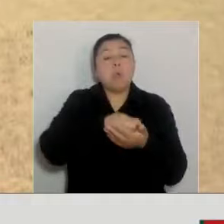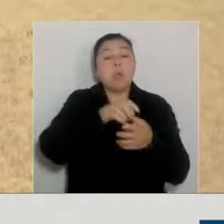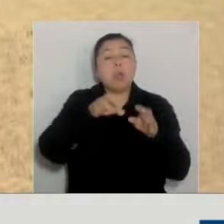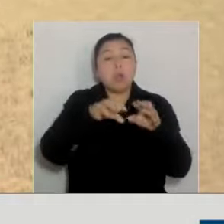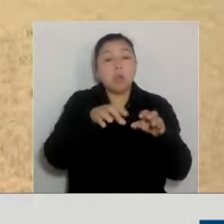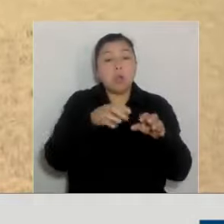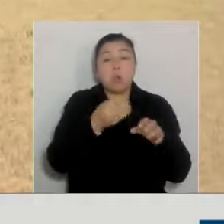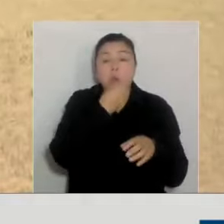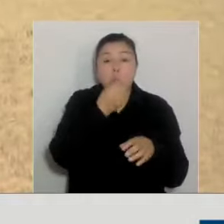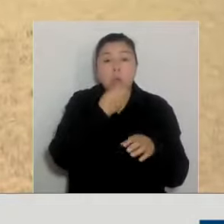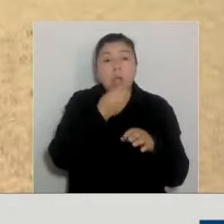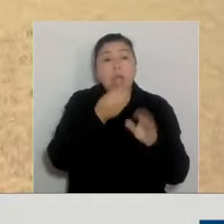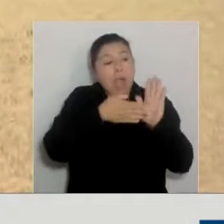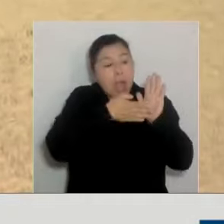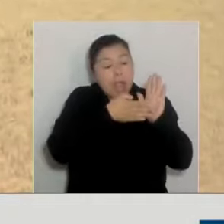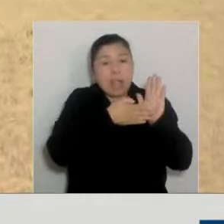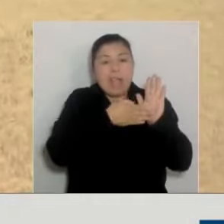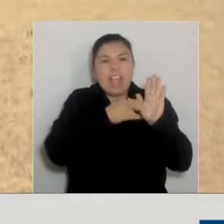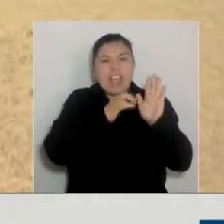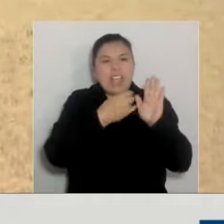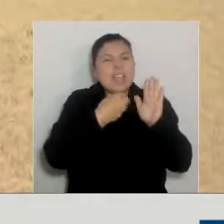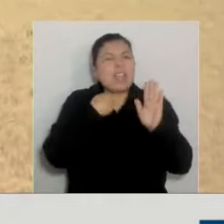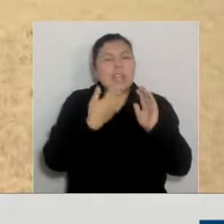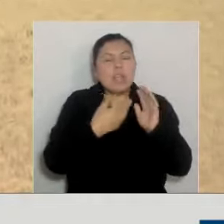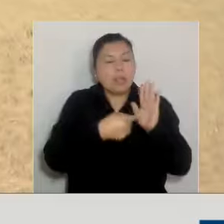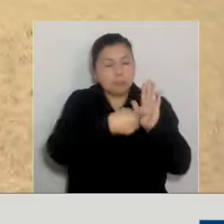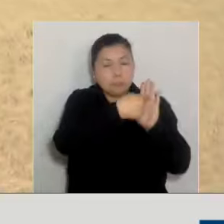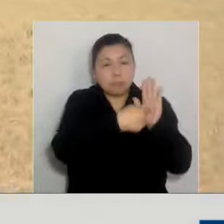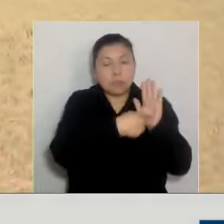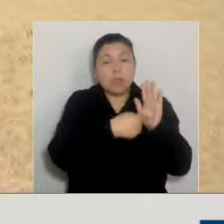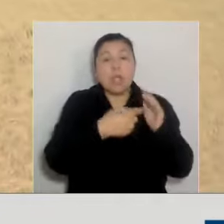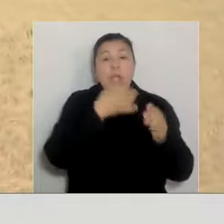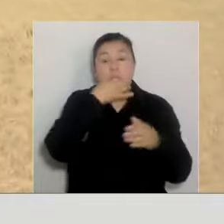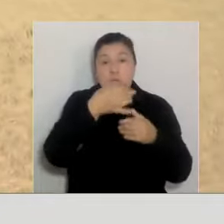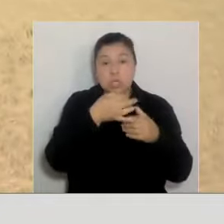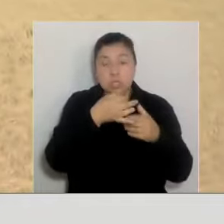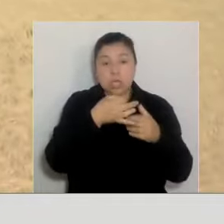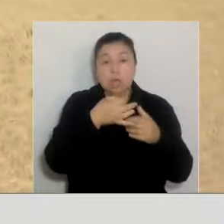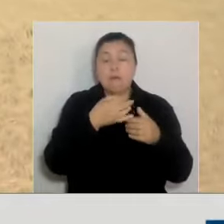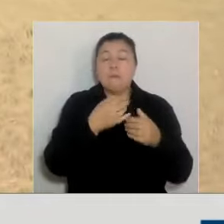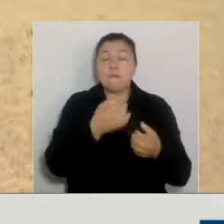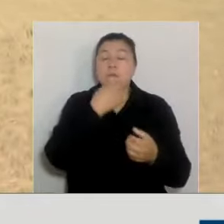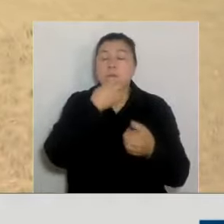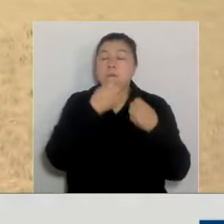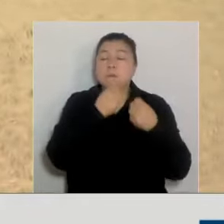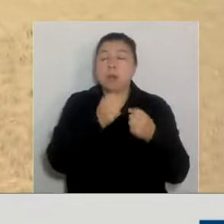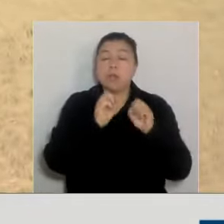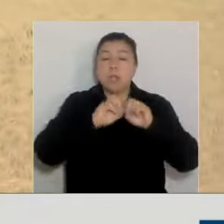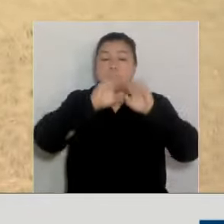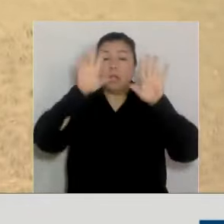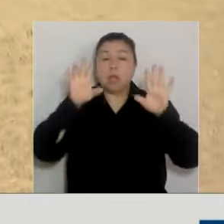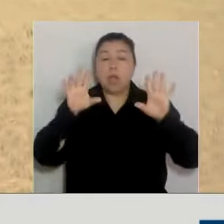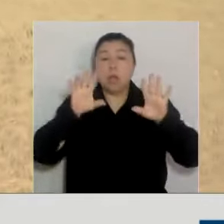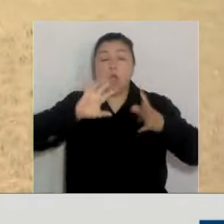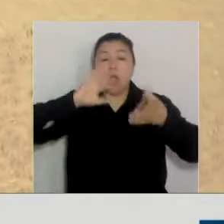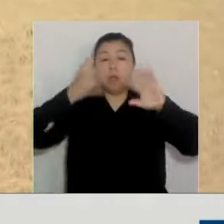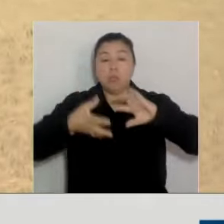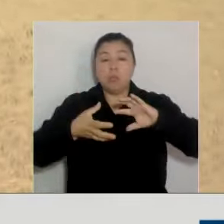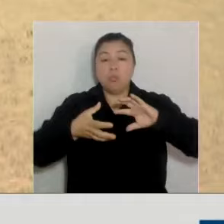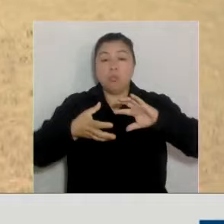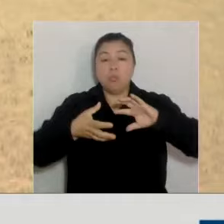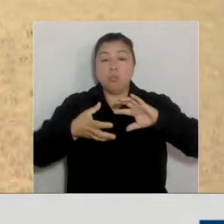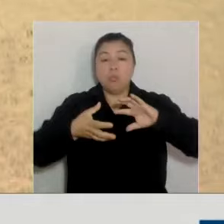etiquetado los llama quiero decirle fuerte y claro hoy día el mundo ha cambiado el consumo ha